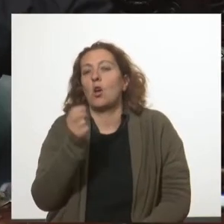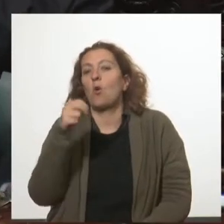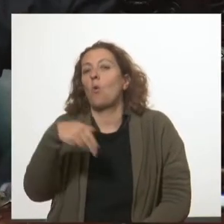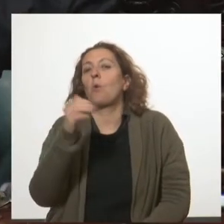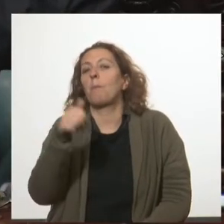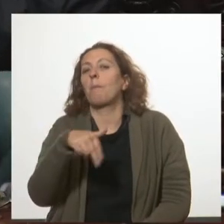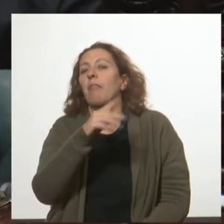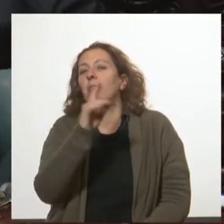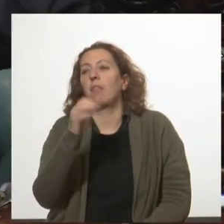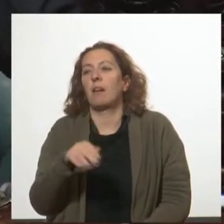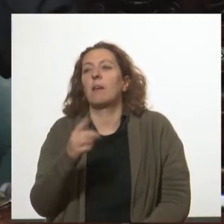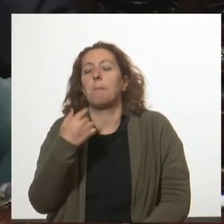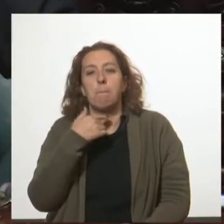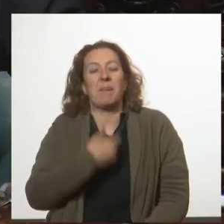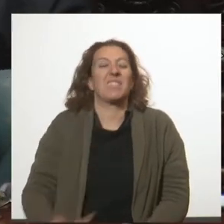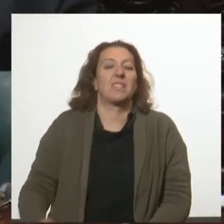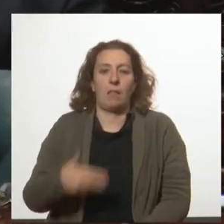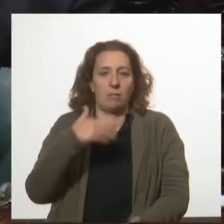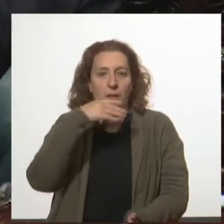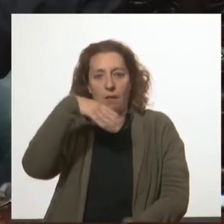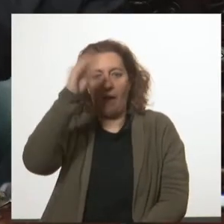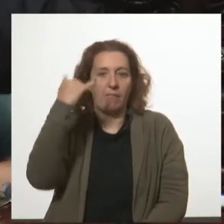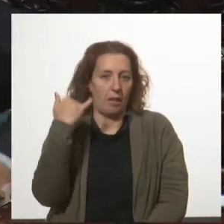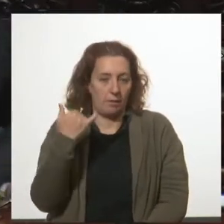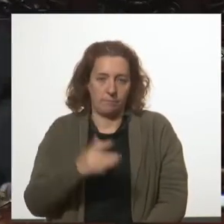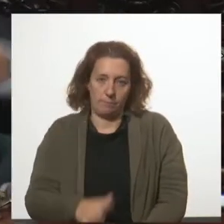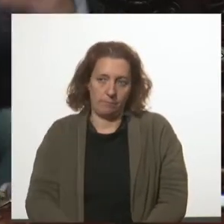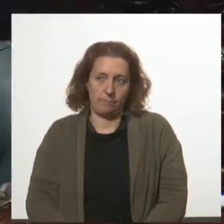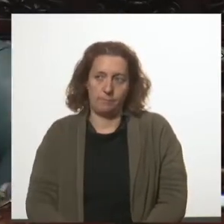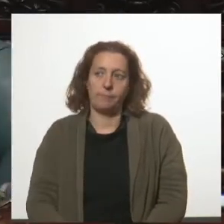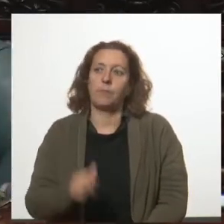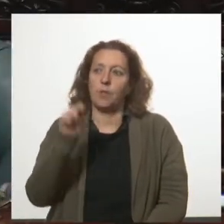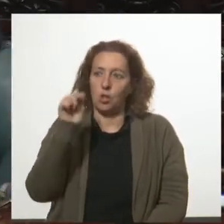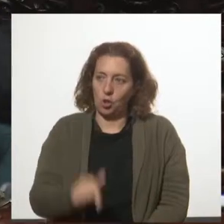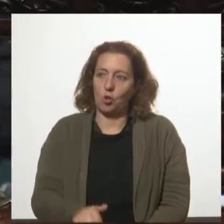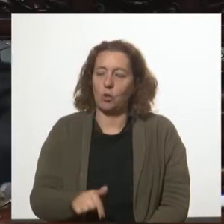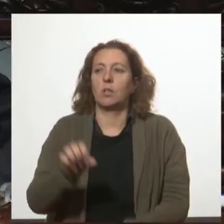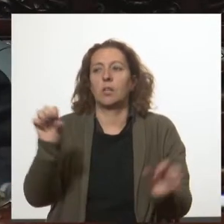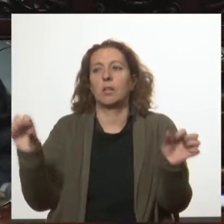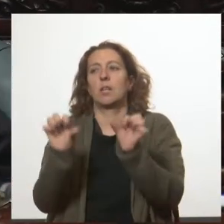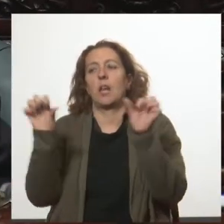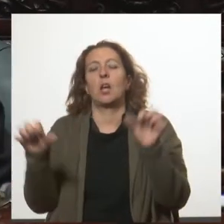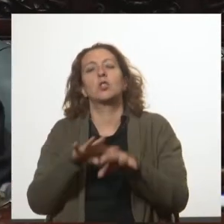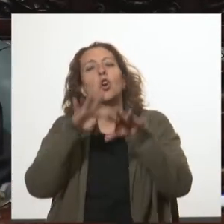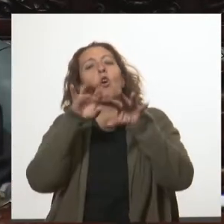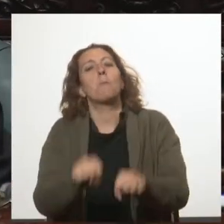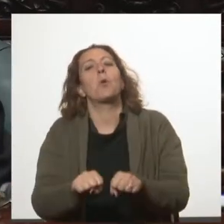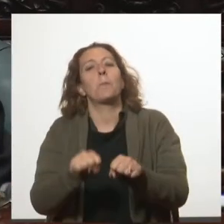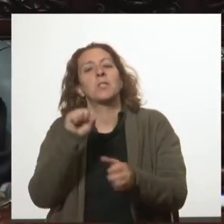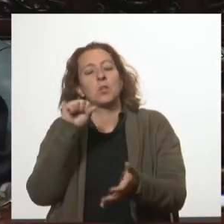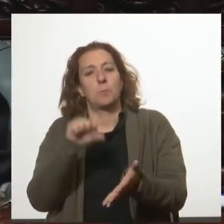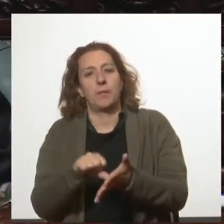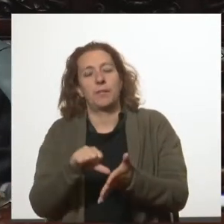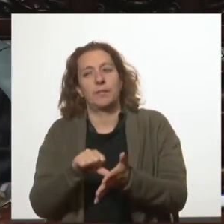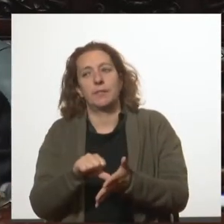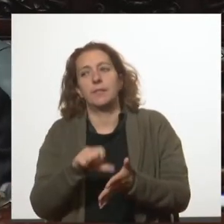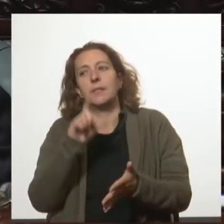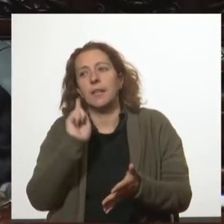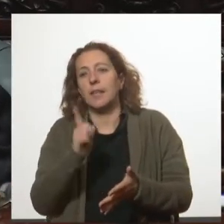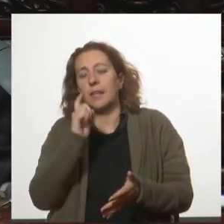apareció el presidente ante él en toda su dimensión y hoy generando ese compromiso país que tiene que generar